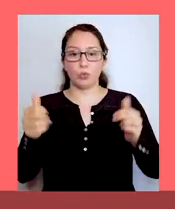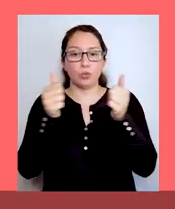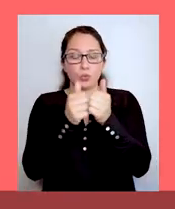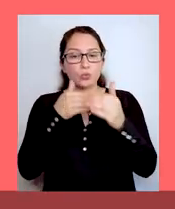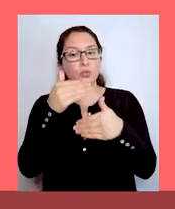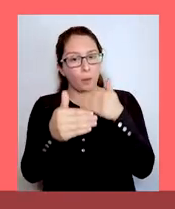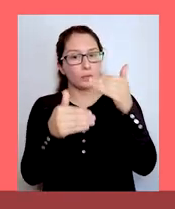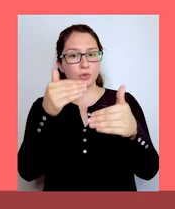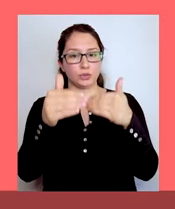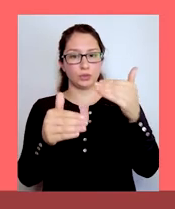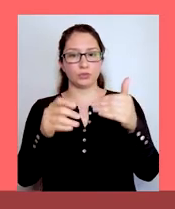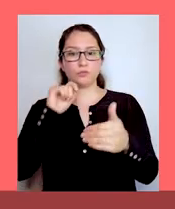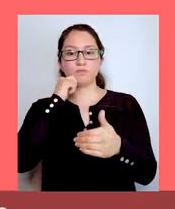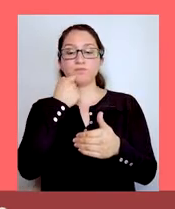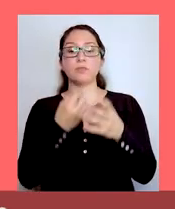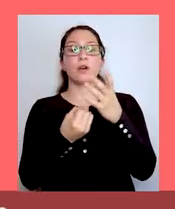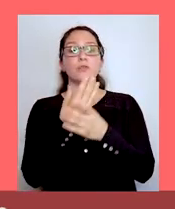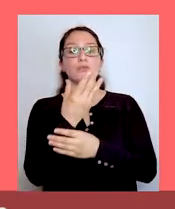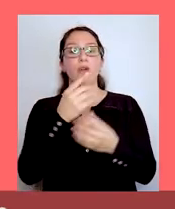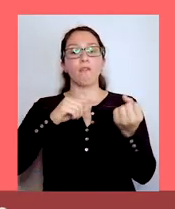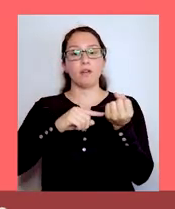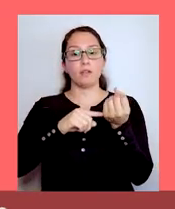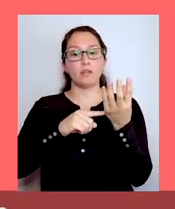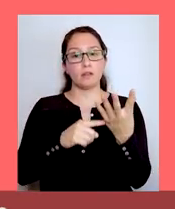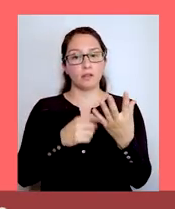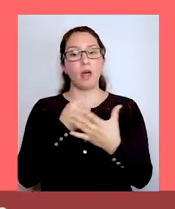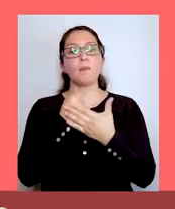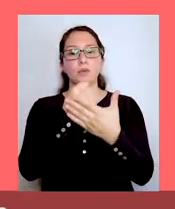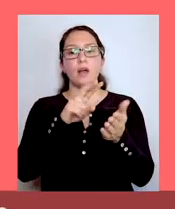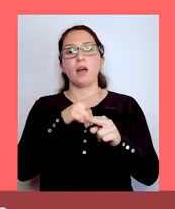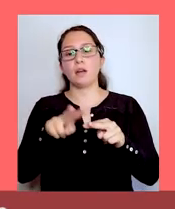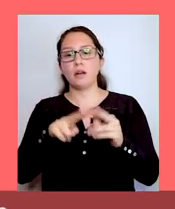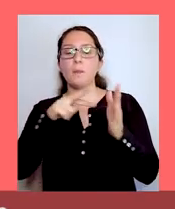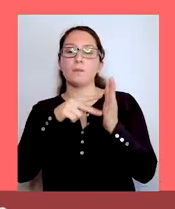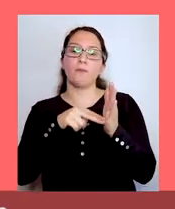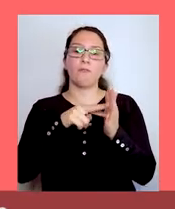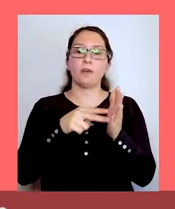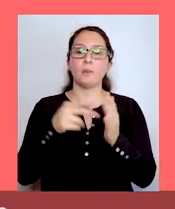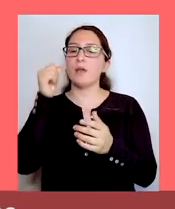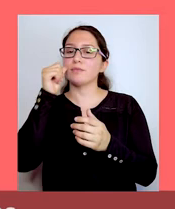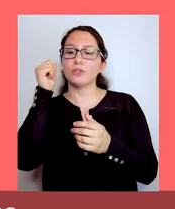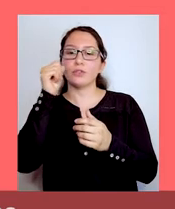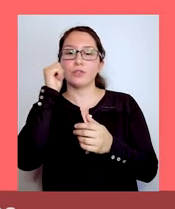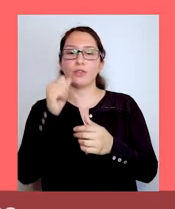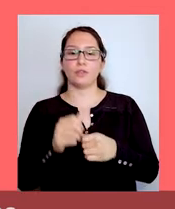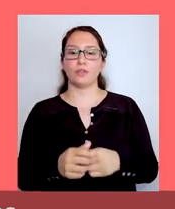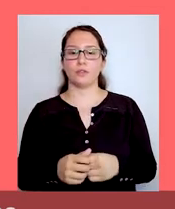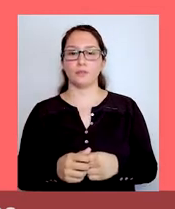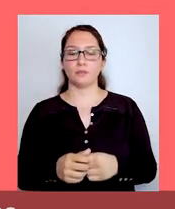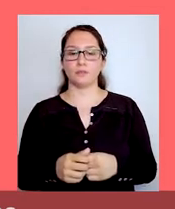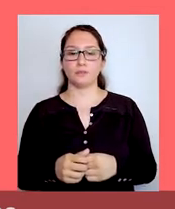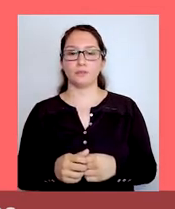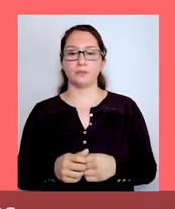todos podemos ser parte de este proceso, que consiste en implementar nuevas tecnologías para dar solución a los desafíos que